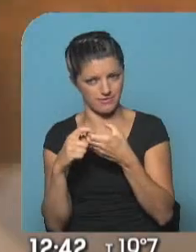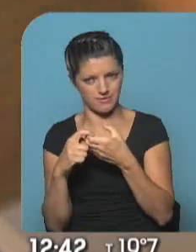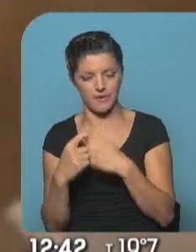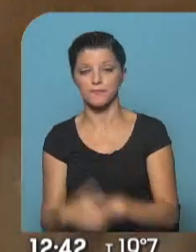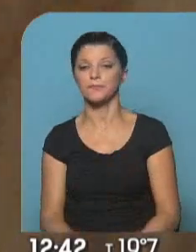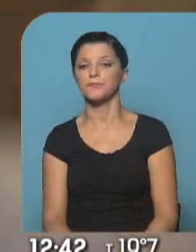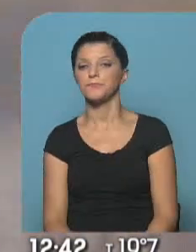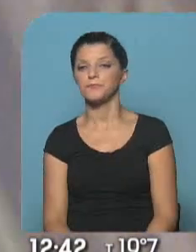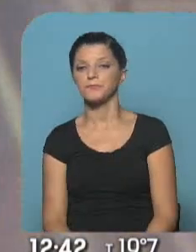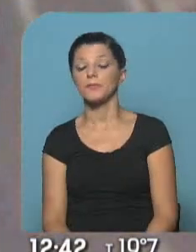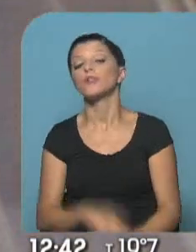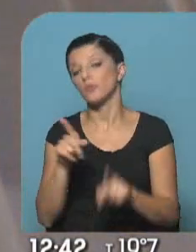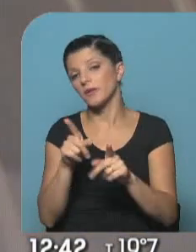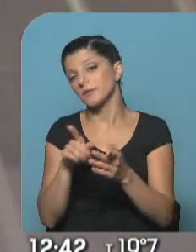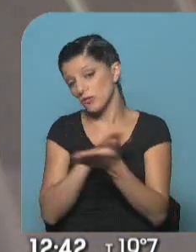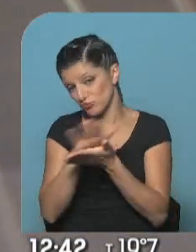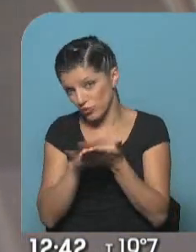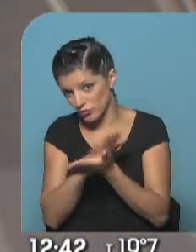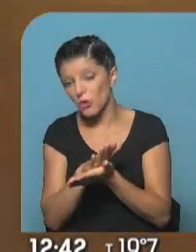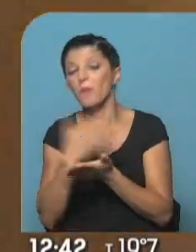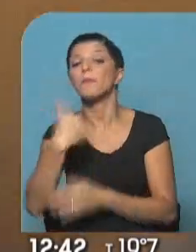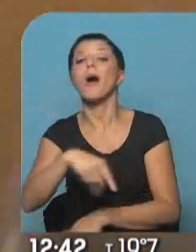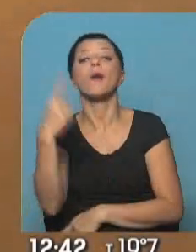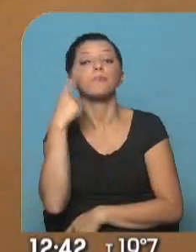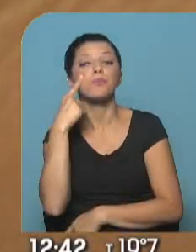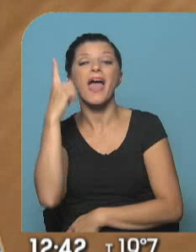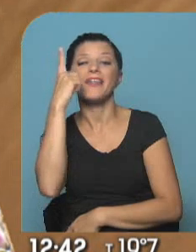resultados de lo que es esa negociación los vamos a conocer entonces el 17 de